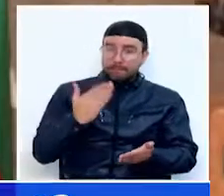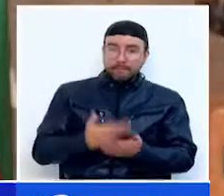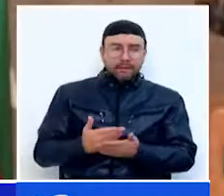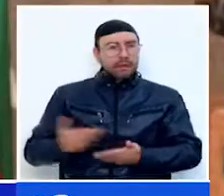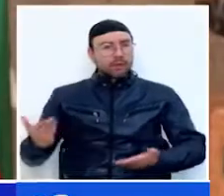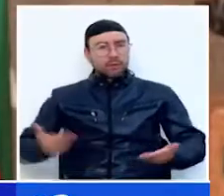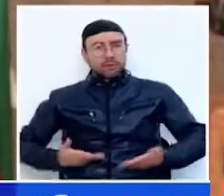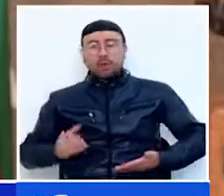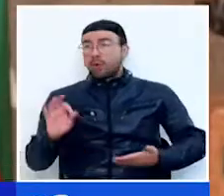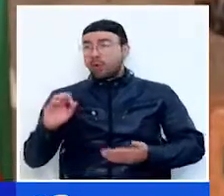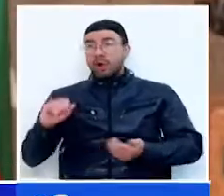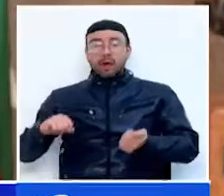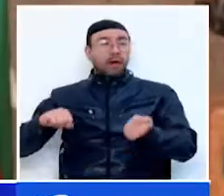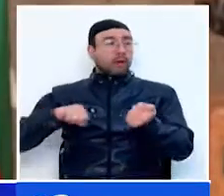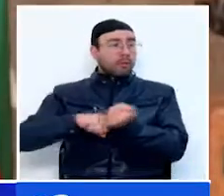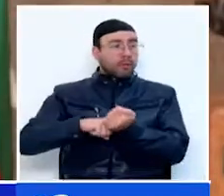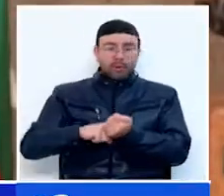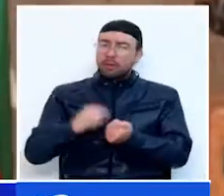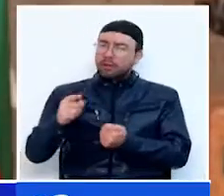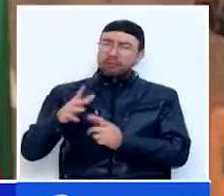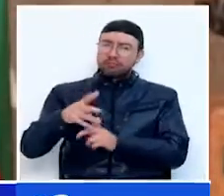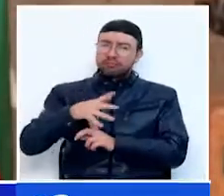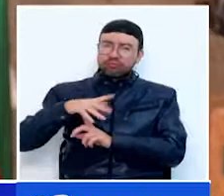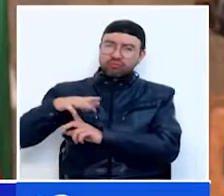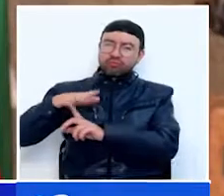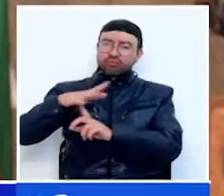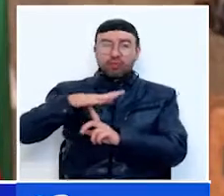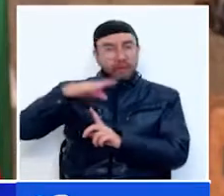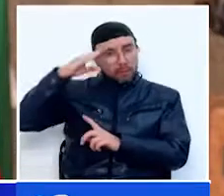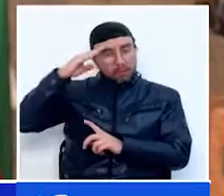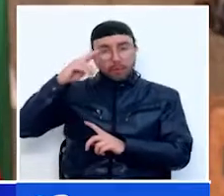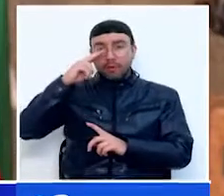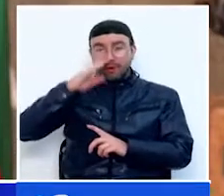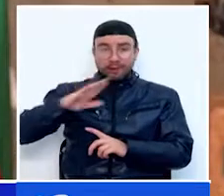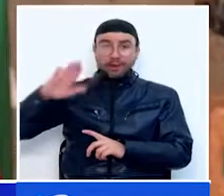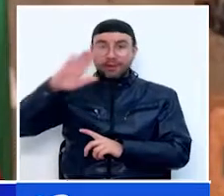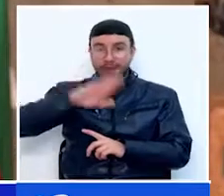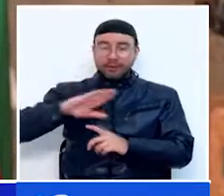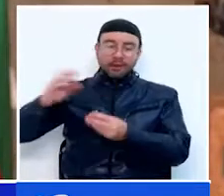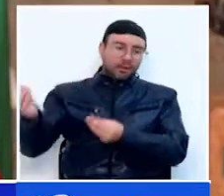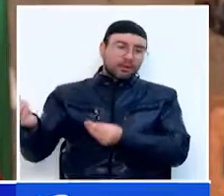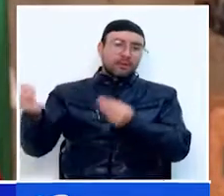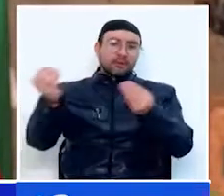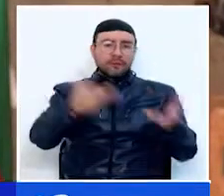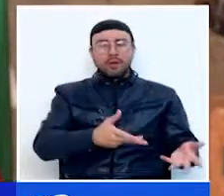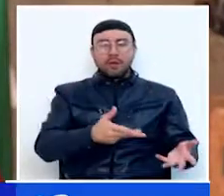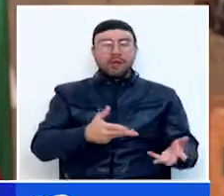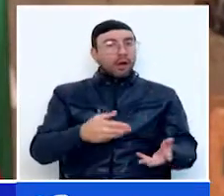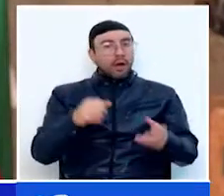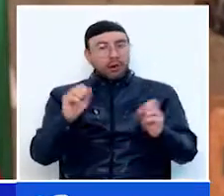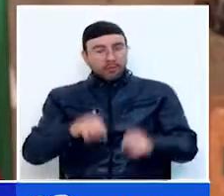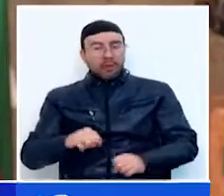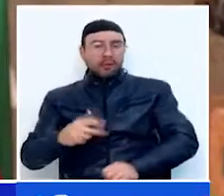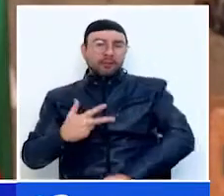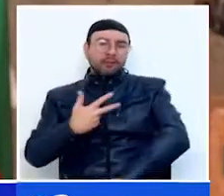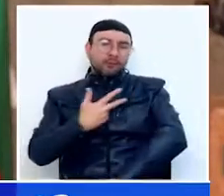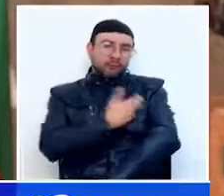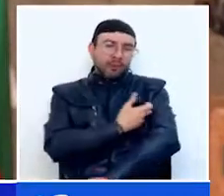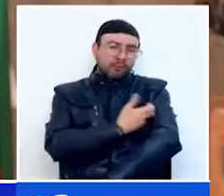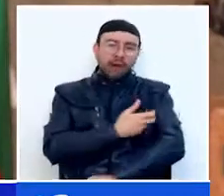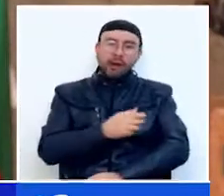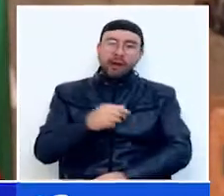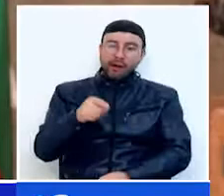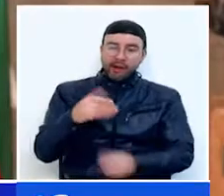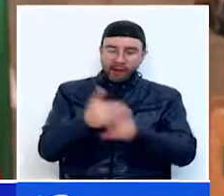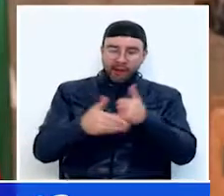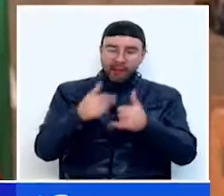al apoyo de un helicóptero de la Policía Nacional, pudimos recibir en el departamento de